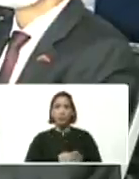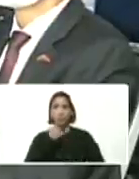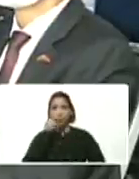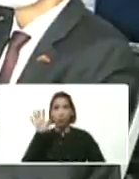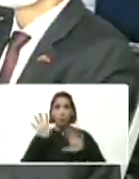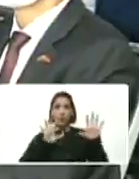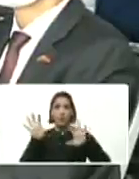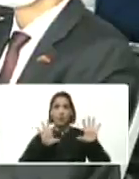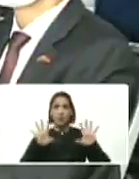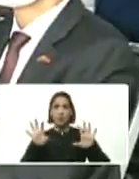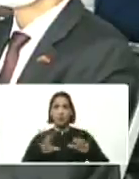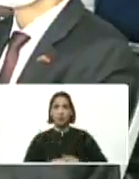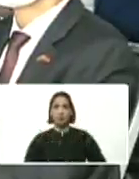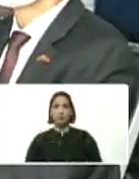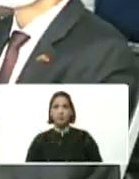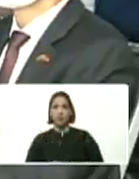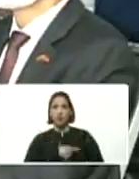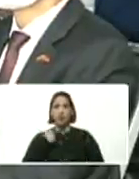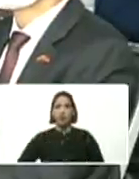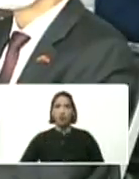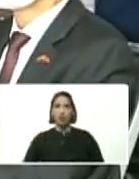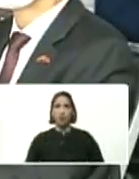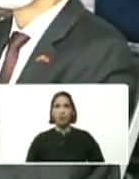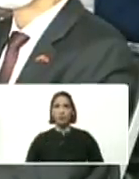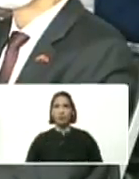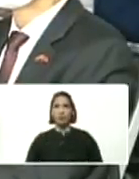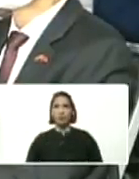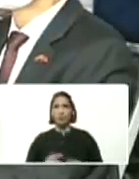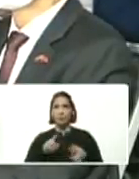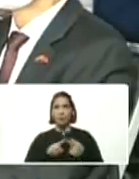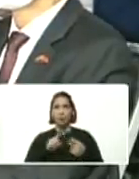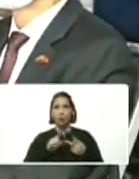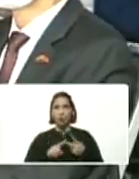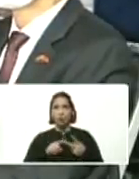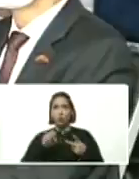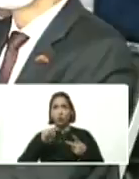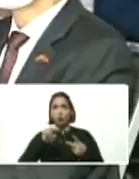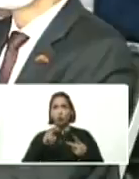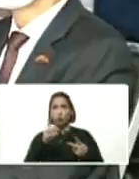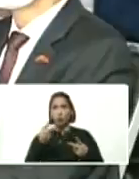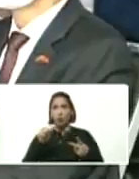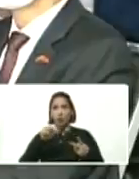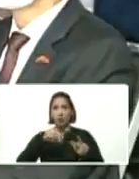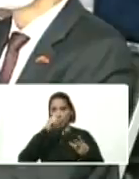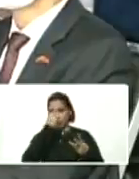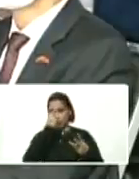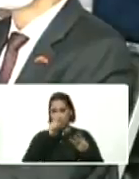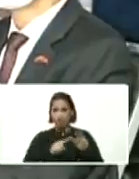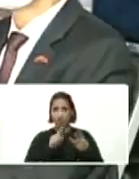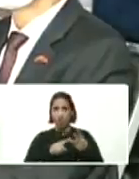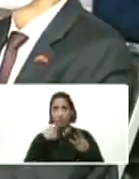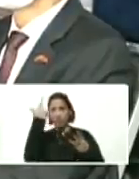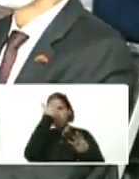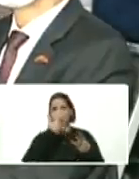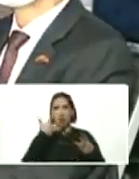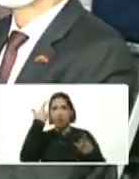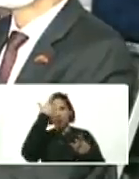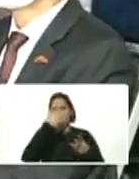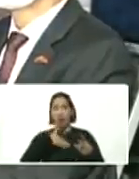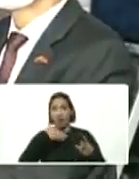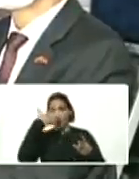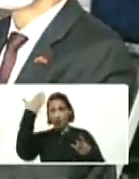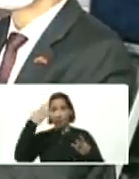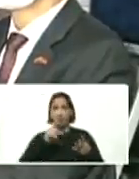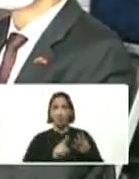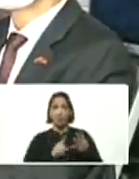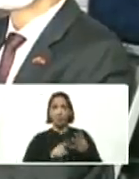países de China, Sudán, la India, República Árabe Saharaui, del